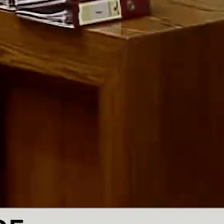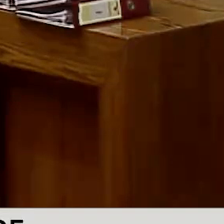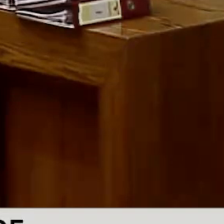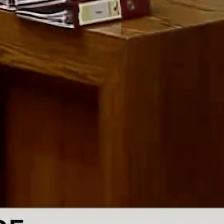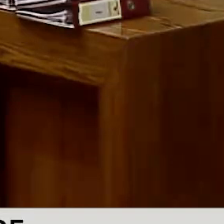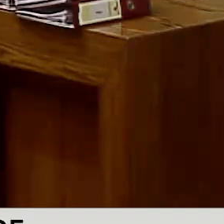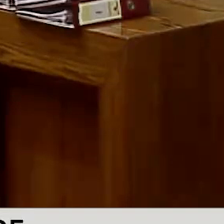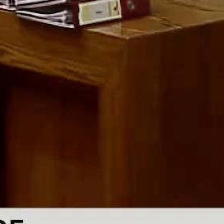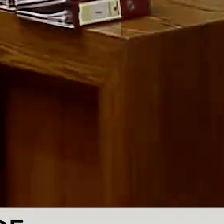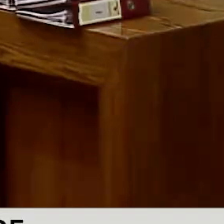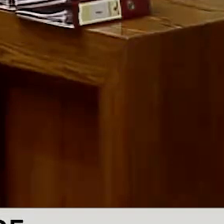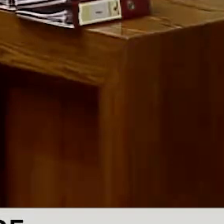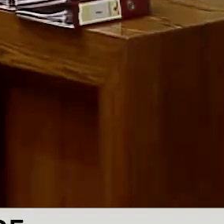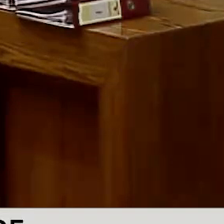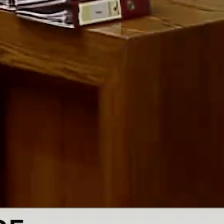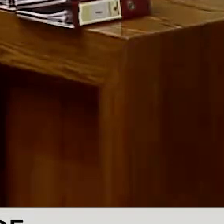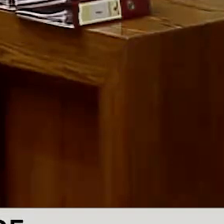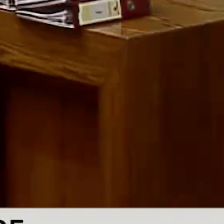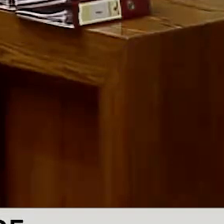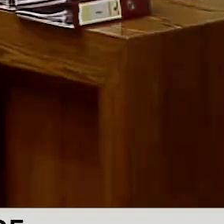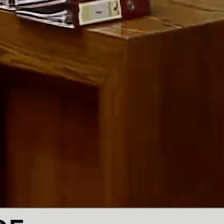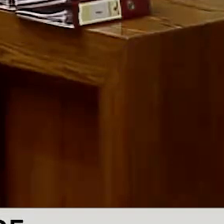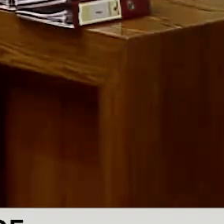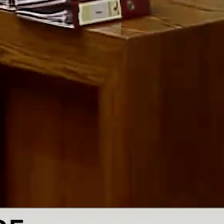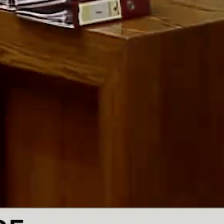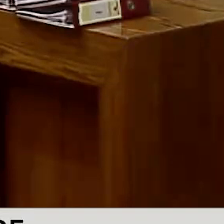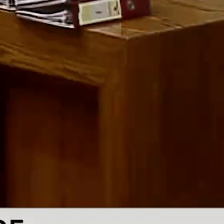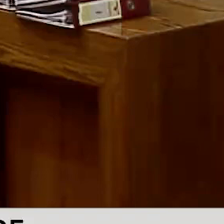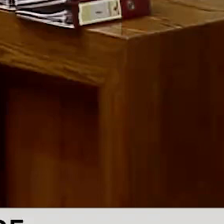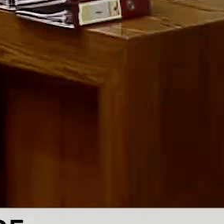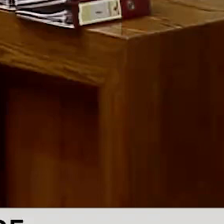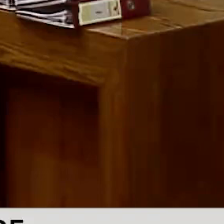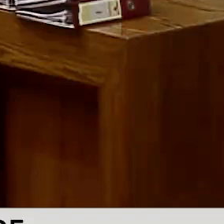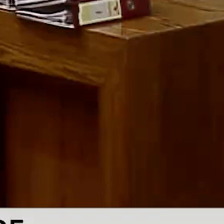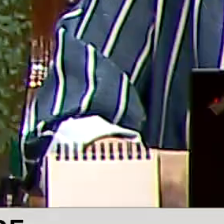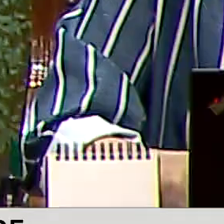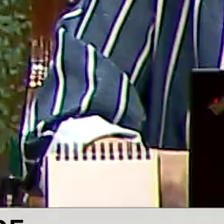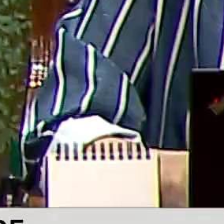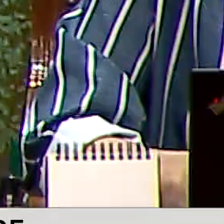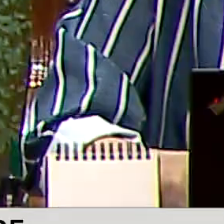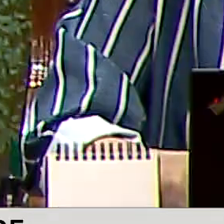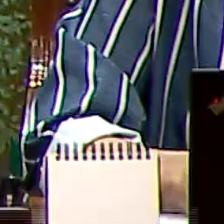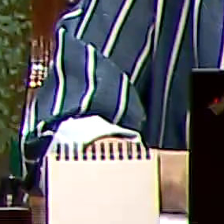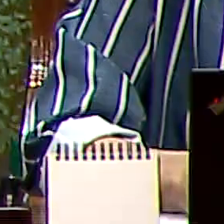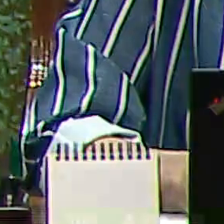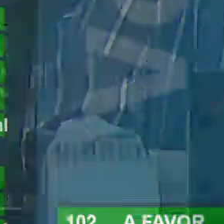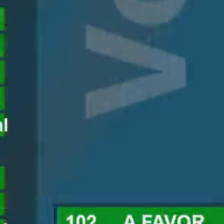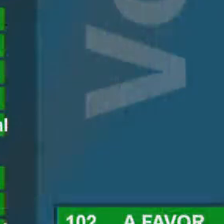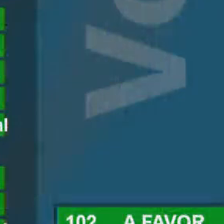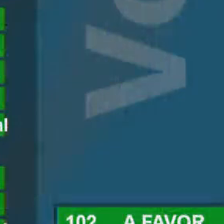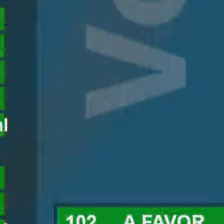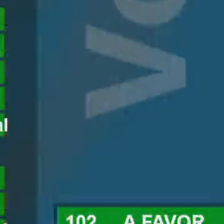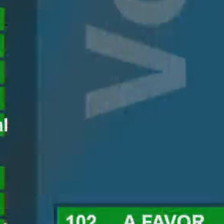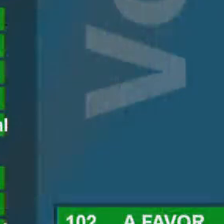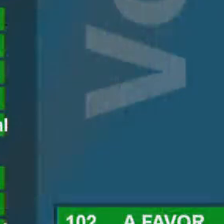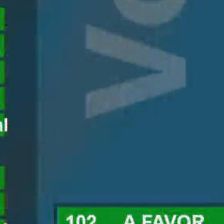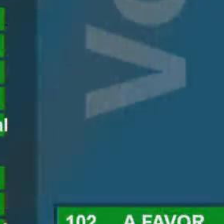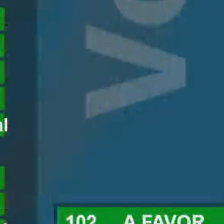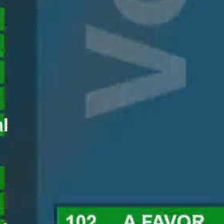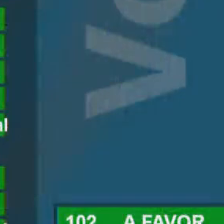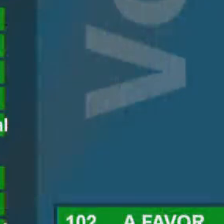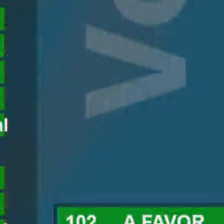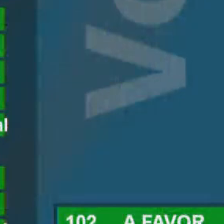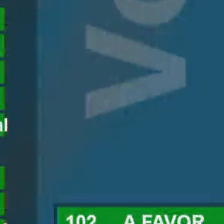diputado arzo resultado de la votación por la afirmativa 102 votos